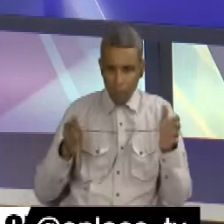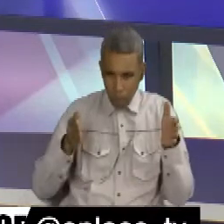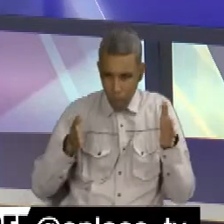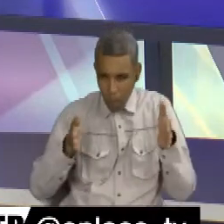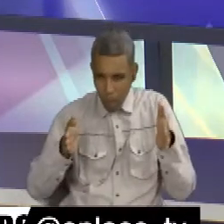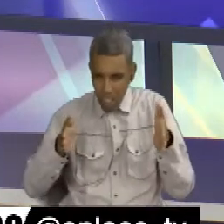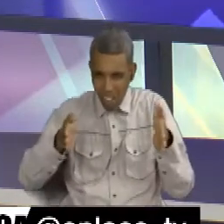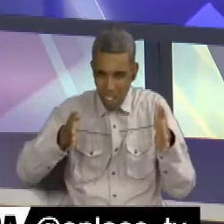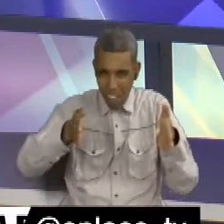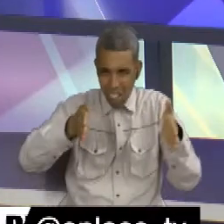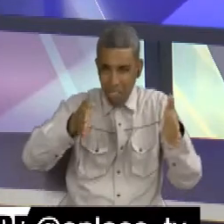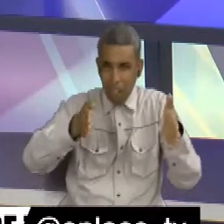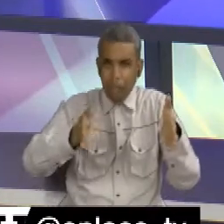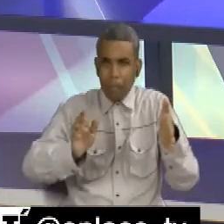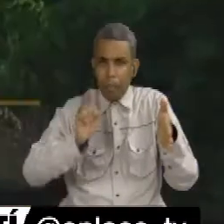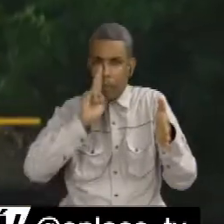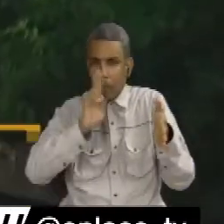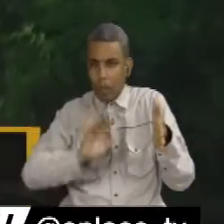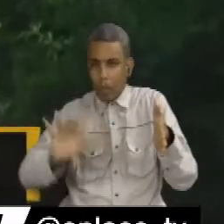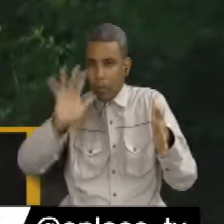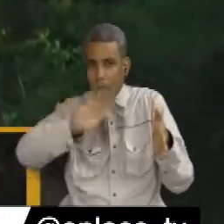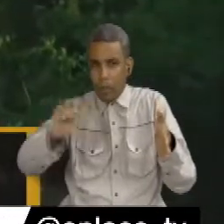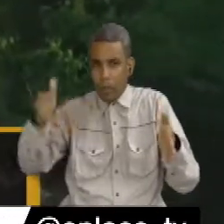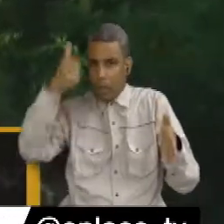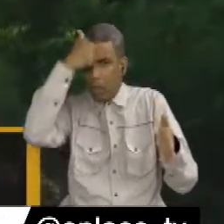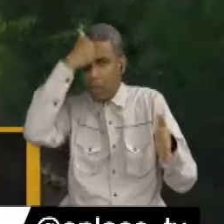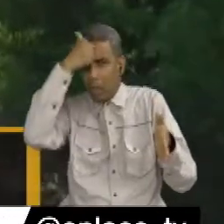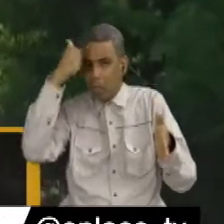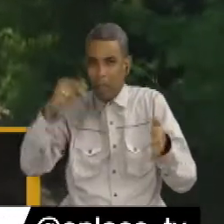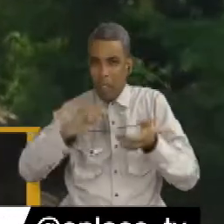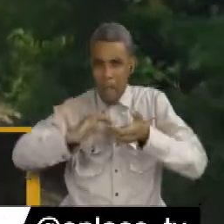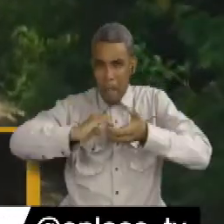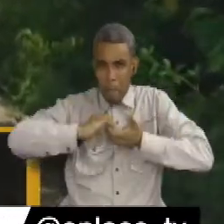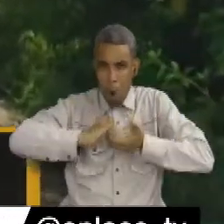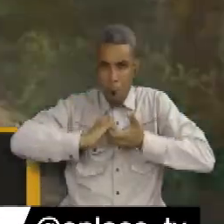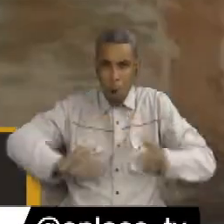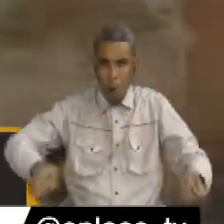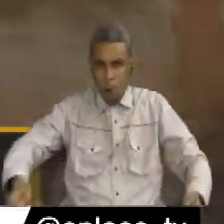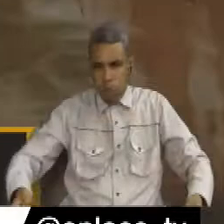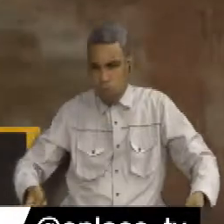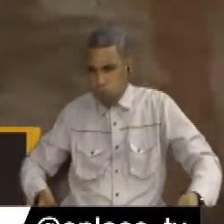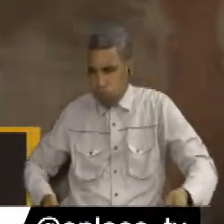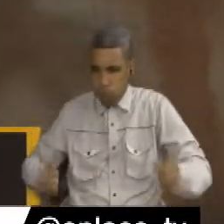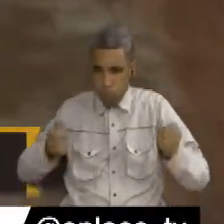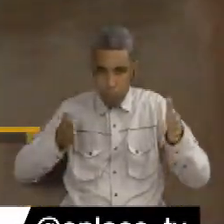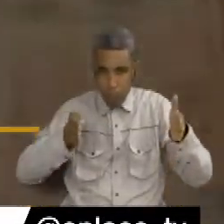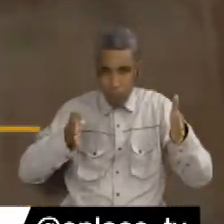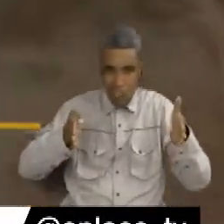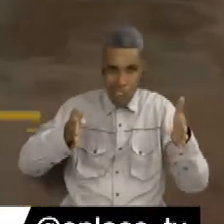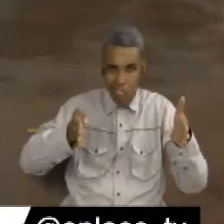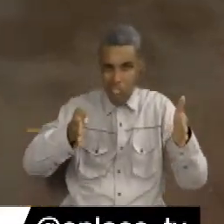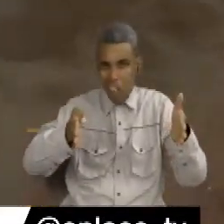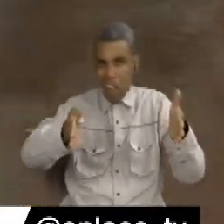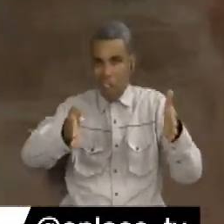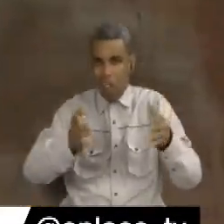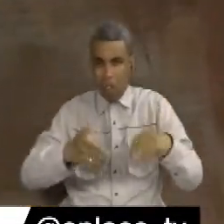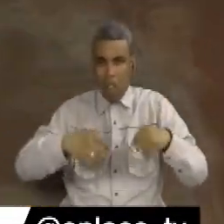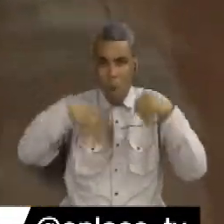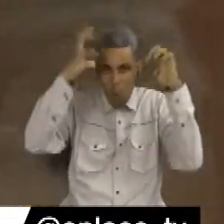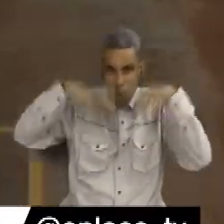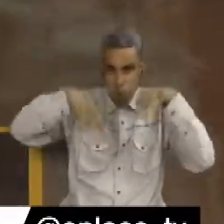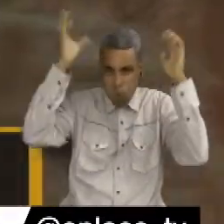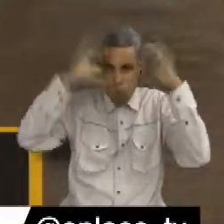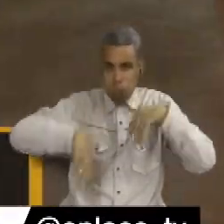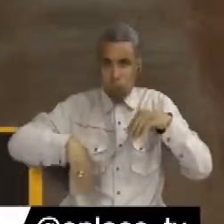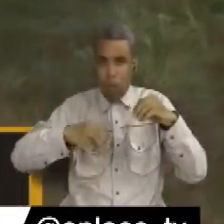esta arteria vial. Totalmente deteriorada está la vía nacional. Huecos convertidos en piscina en donde los conductores deben hacer